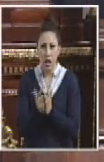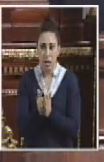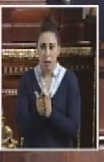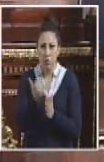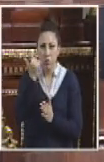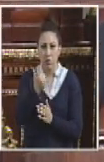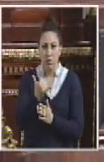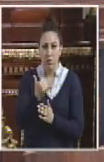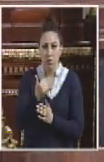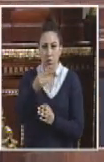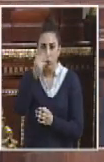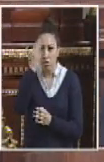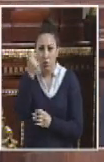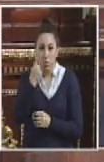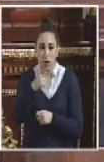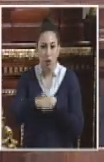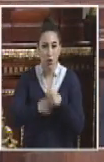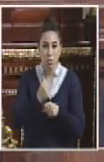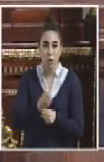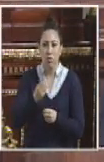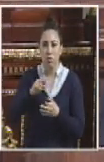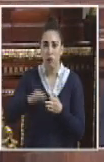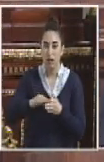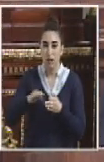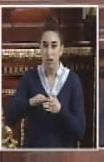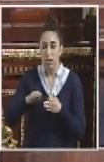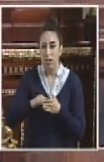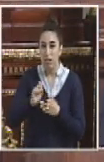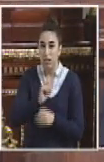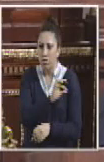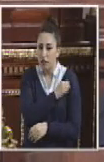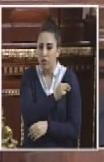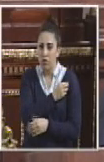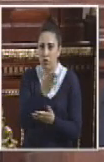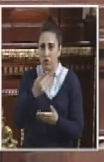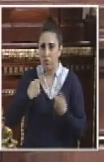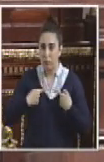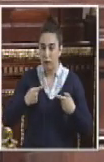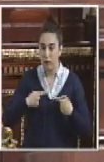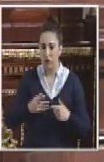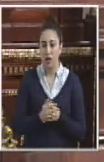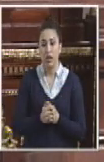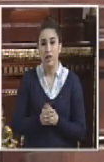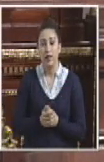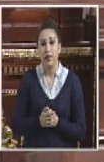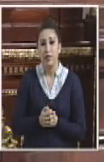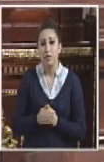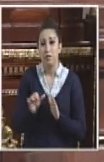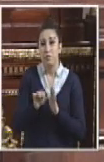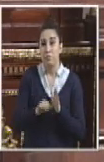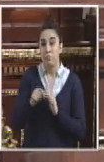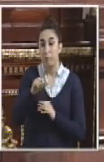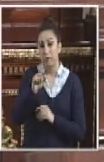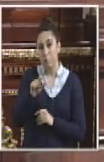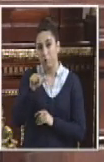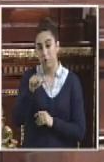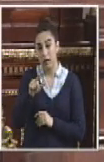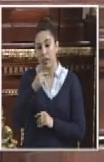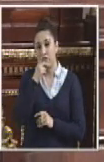quién sabe cuántas veces al año se va a vacunar el paciente. El artículo 27 dice: la Cartilla Nacional de